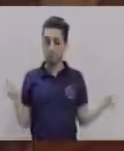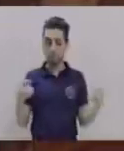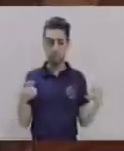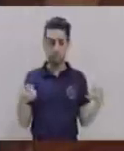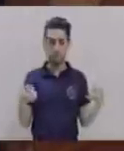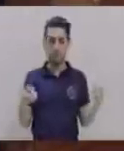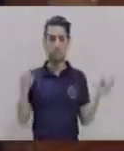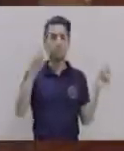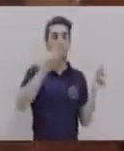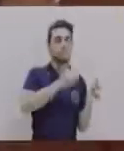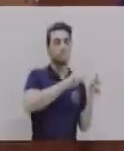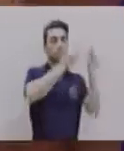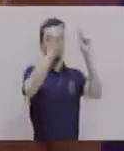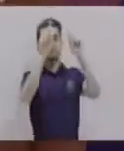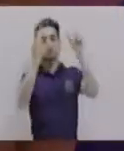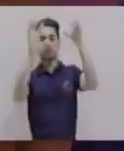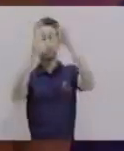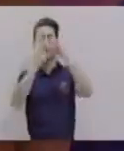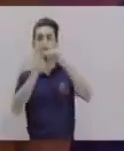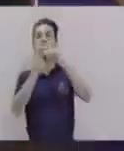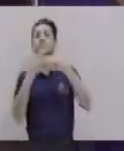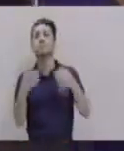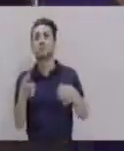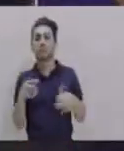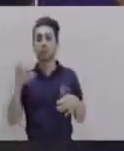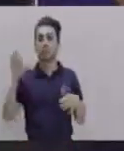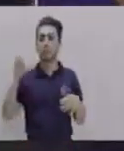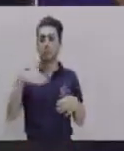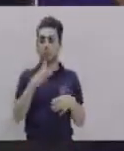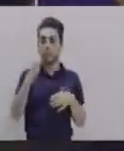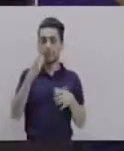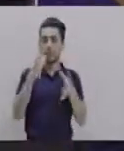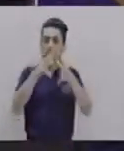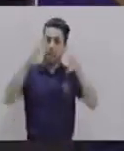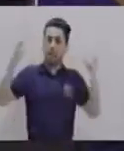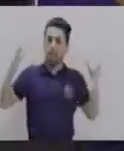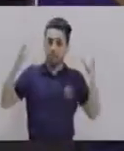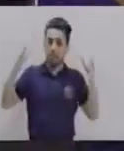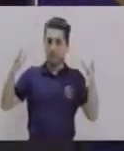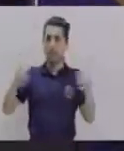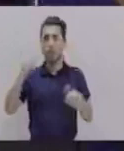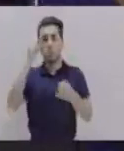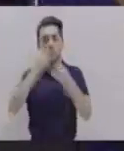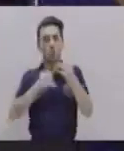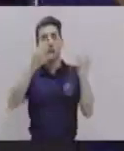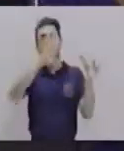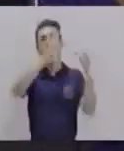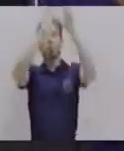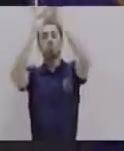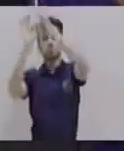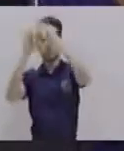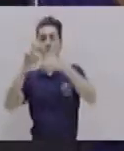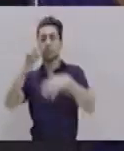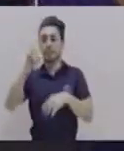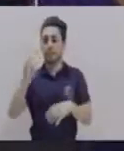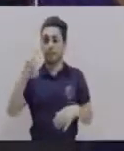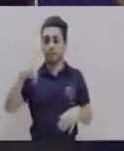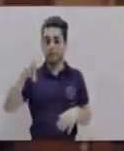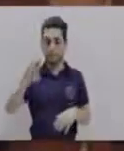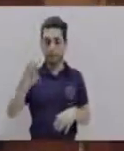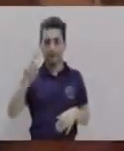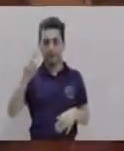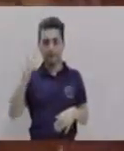crustáceos. Tenemos un tercer consumidor, que son los peces y mamíferos más grandes. Y por último, los